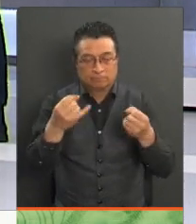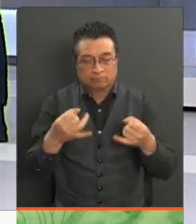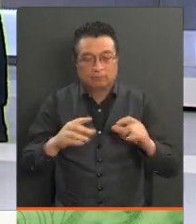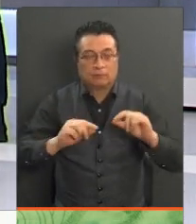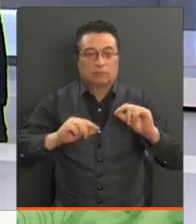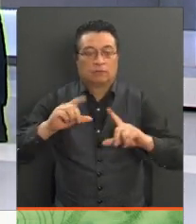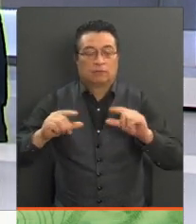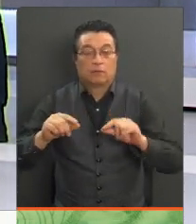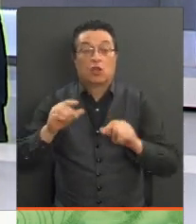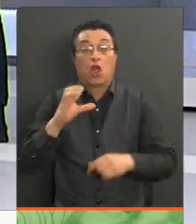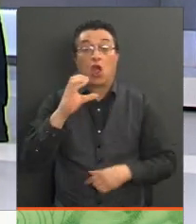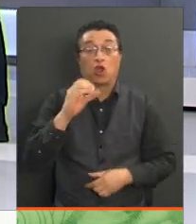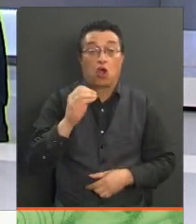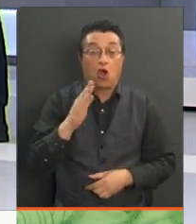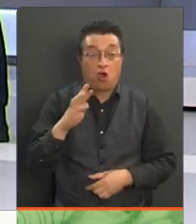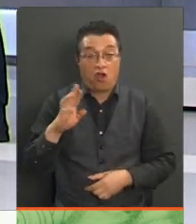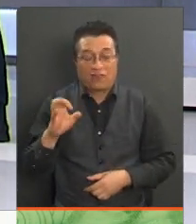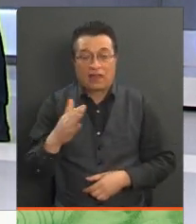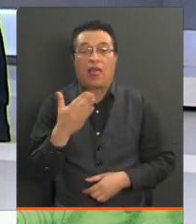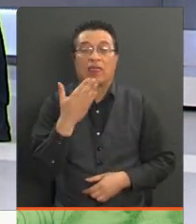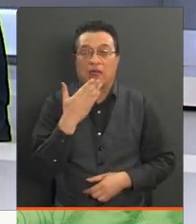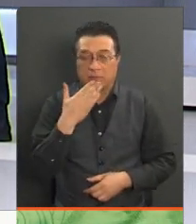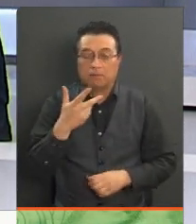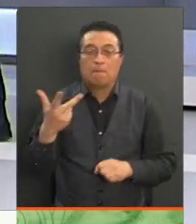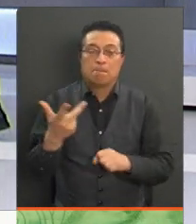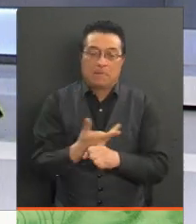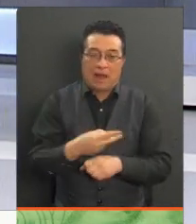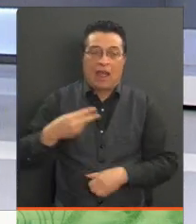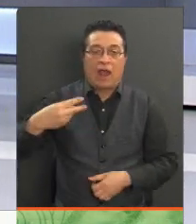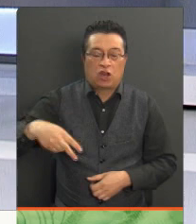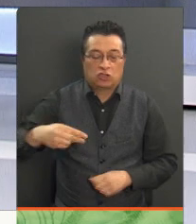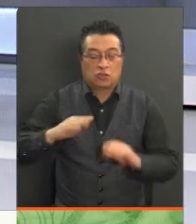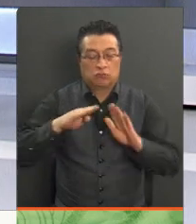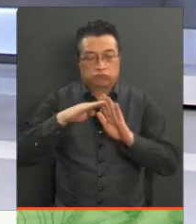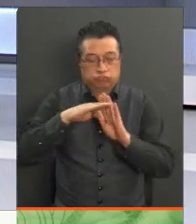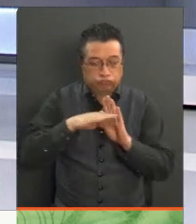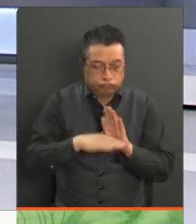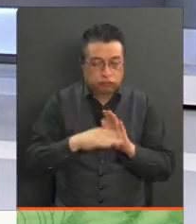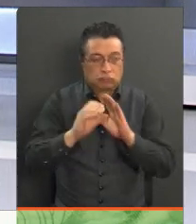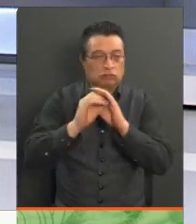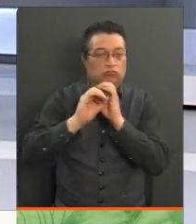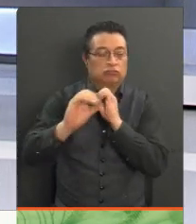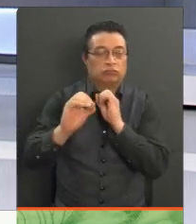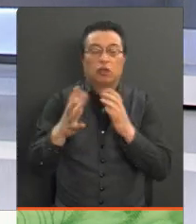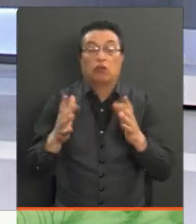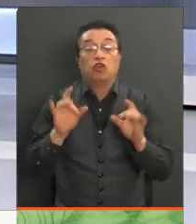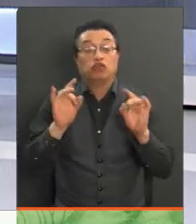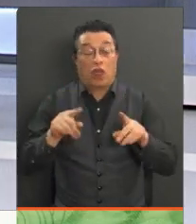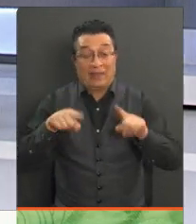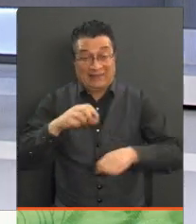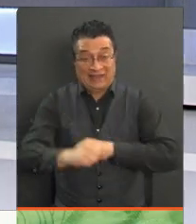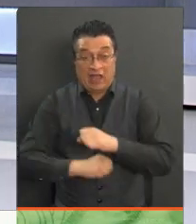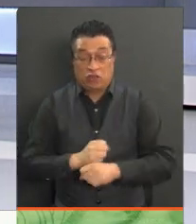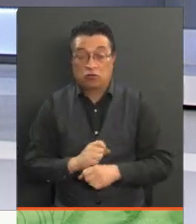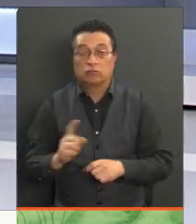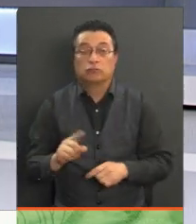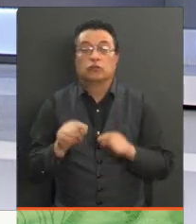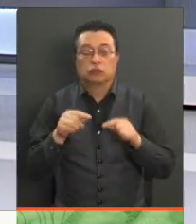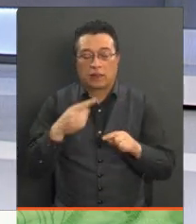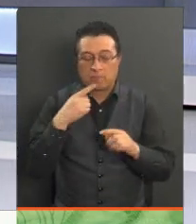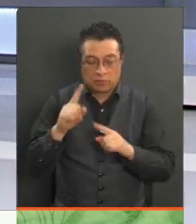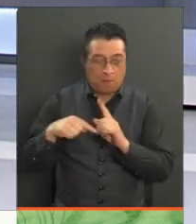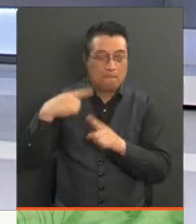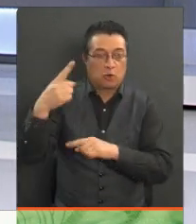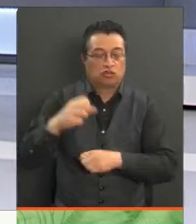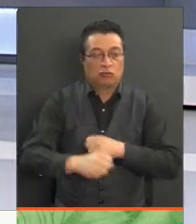el cobre también es una muy mala noticia, esta baja en las proyecciones, porque no solamente sea para este año, sino también para el próximo. Hoy